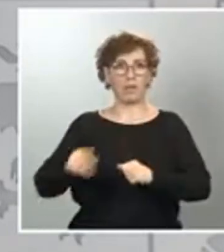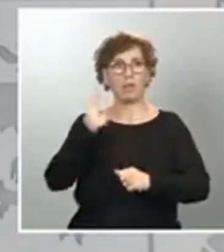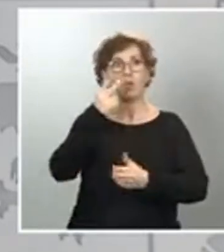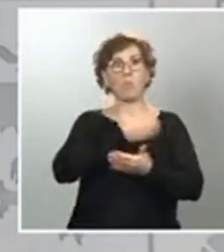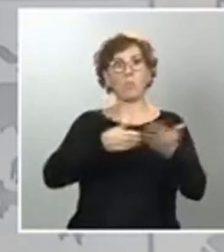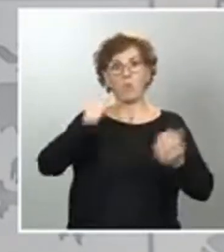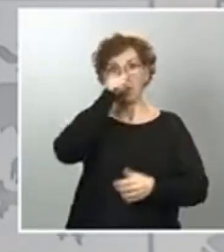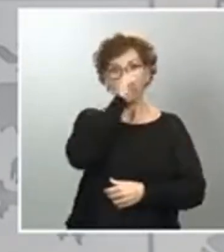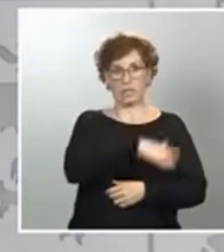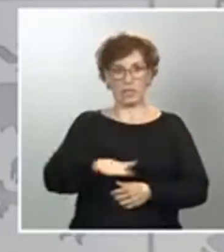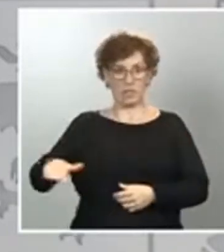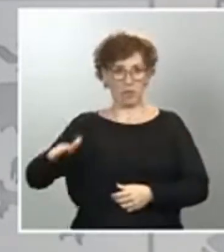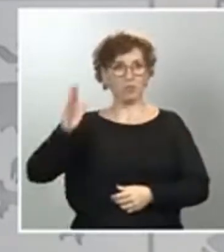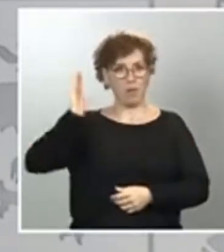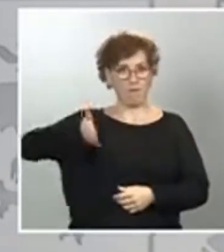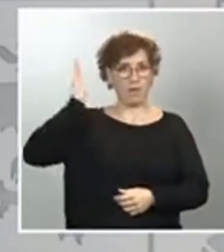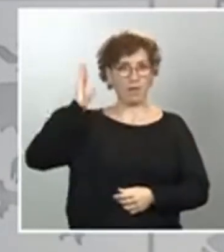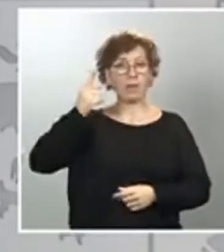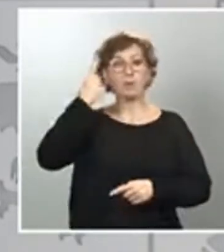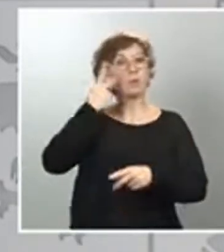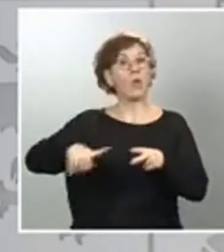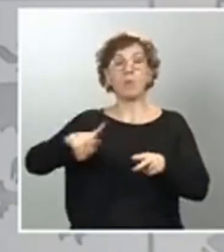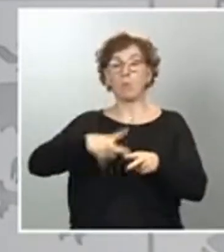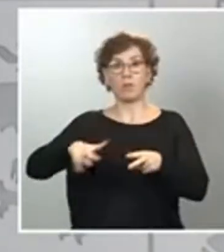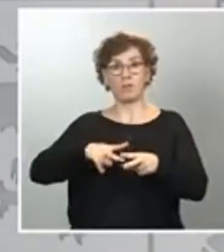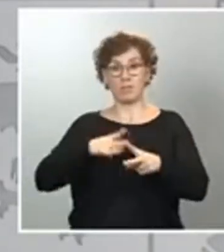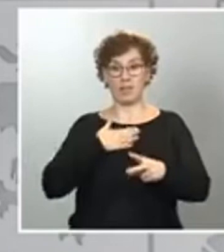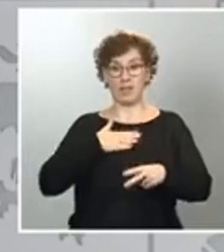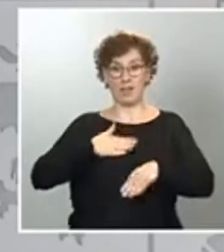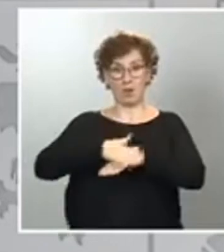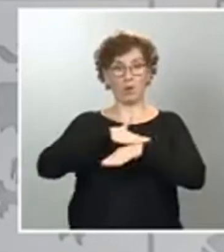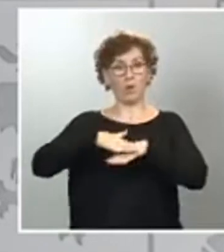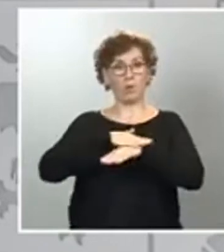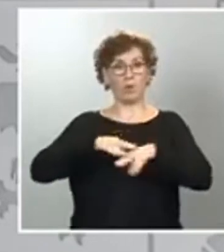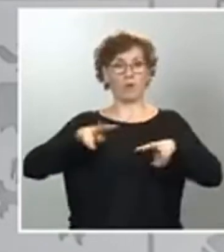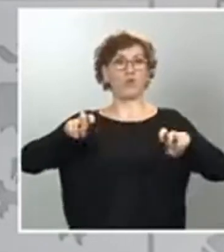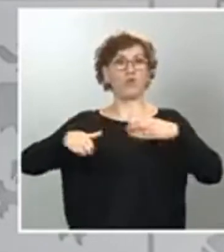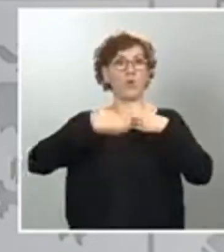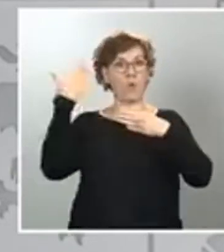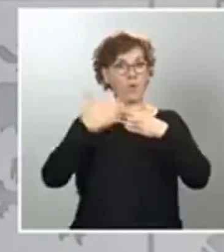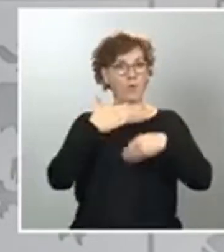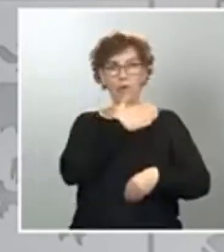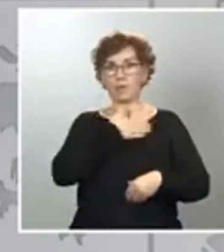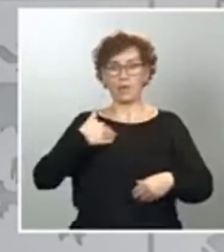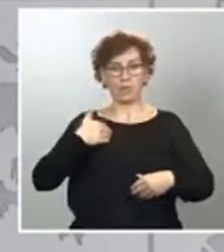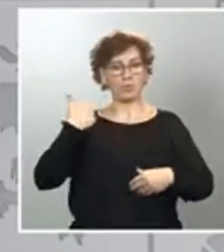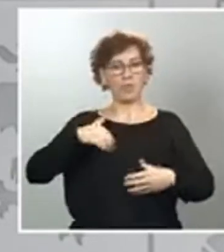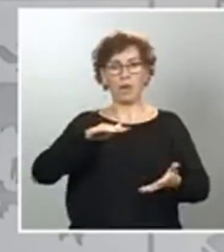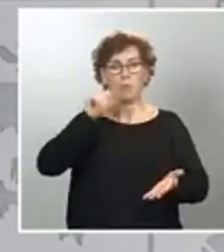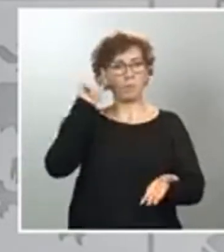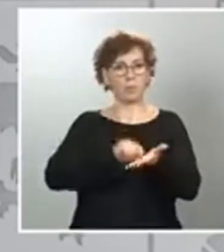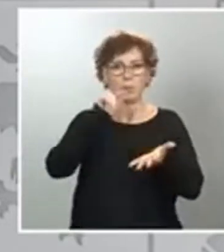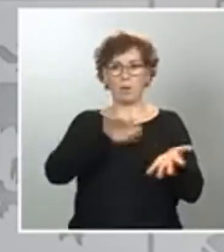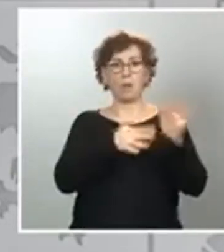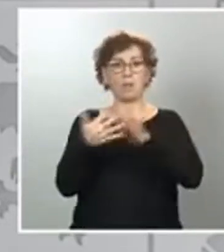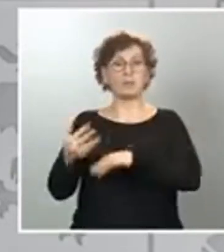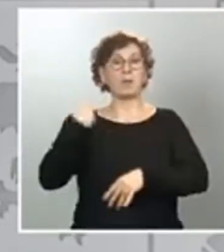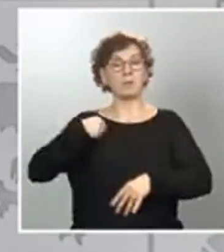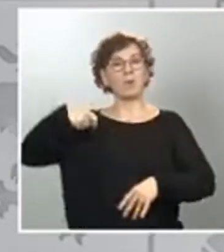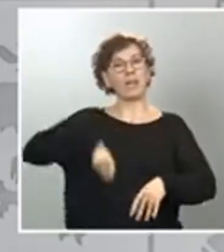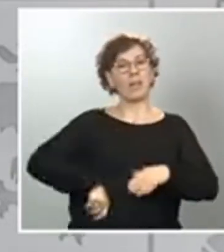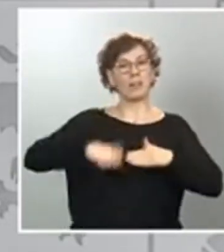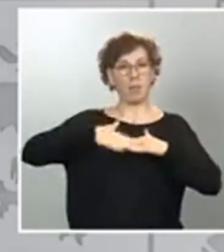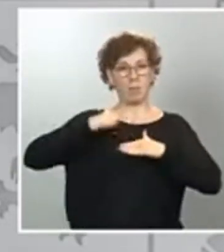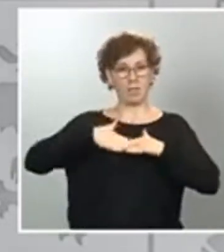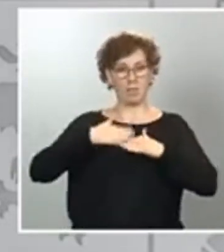una de las políticas de innovación que vamos a plantear inmediatamente, pues es lógicamente esta renta mínima en la que ahora mismo pues